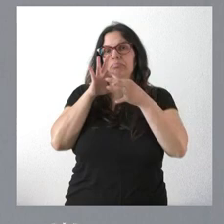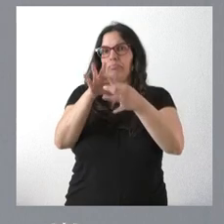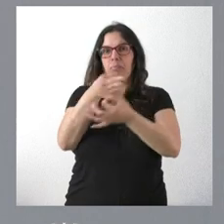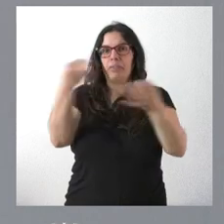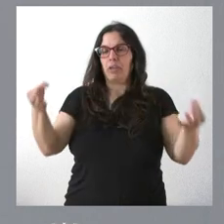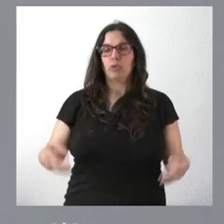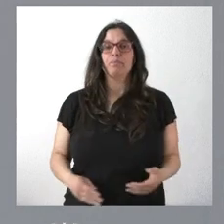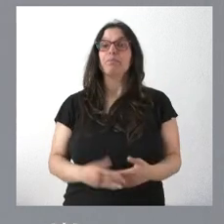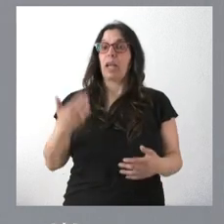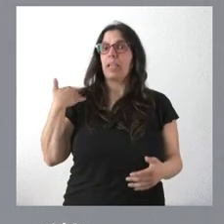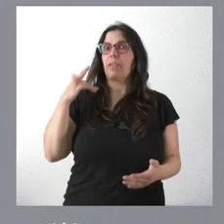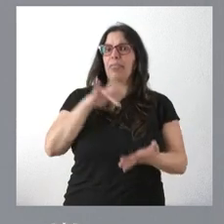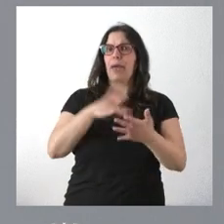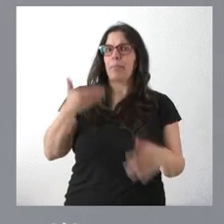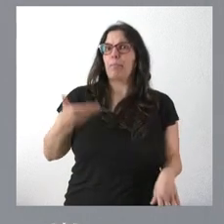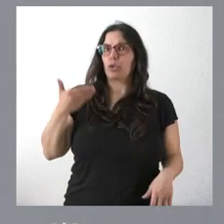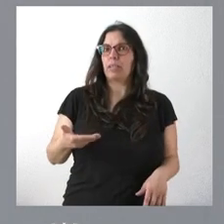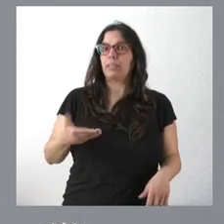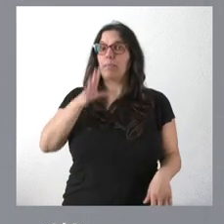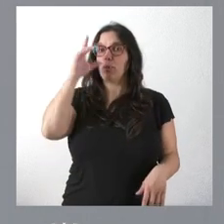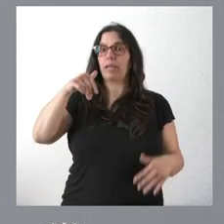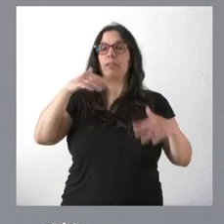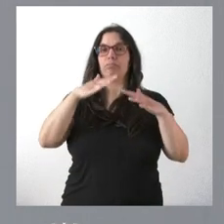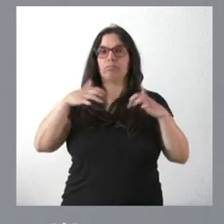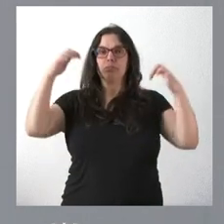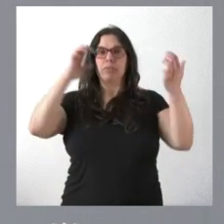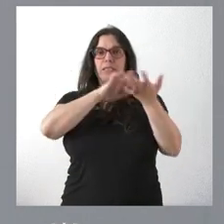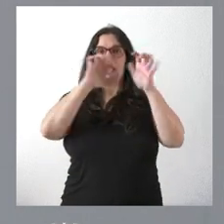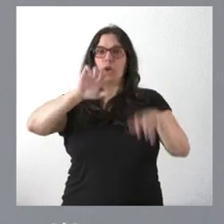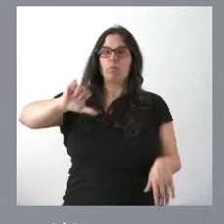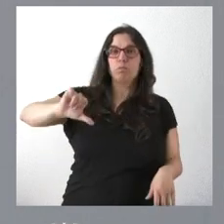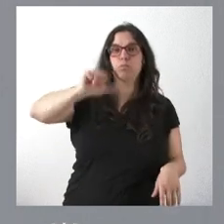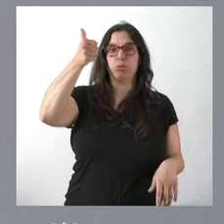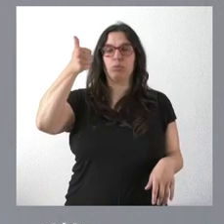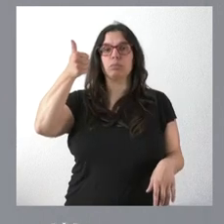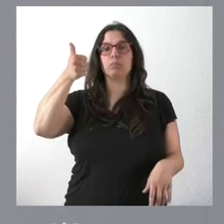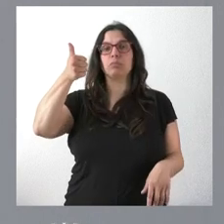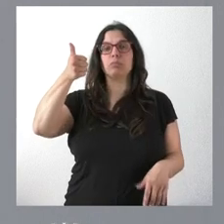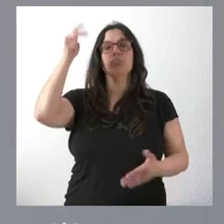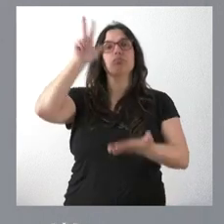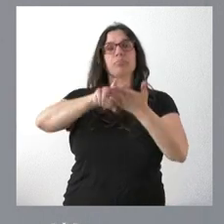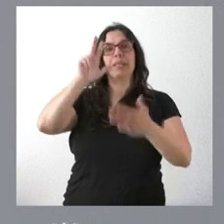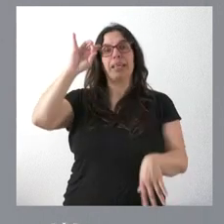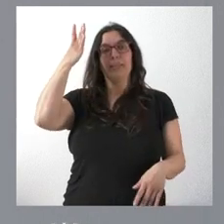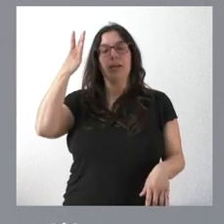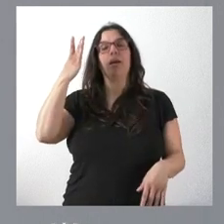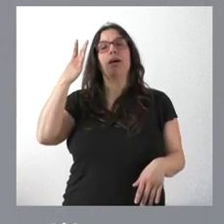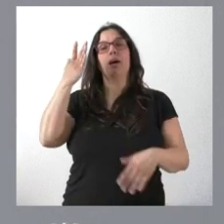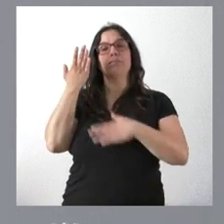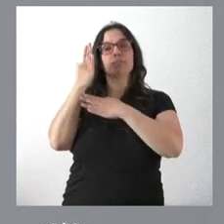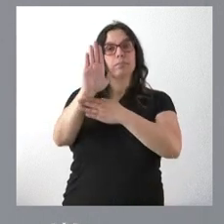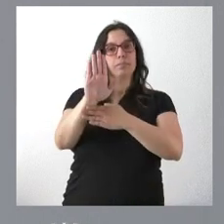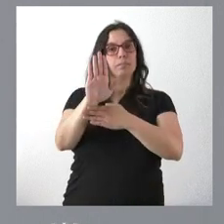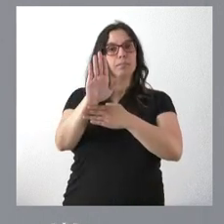Como les digo, ayer fue un día importante porque en Castilla y León se aprobó en el ámbito de las Cortes de Castilla y León esta iniciativa